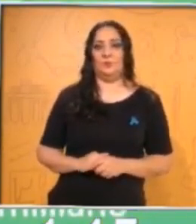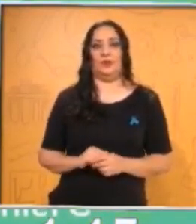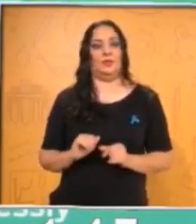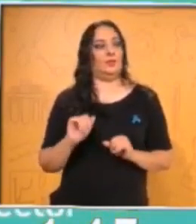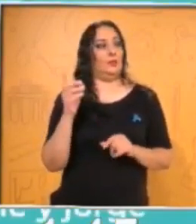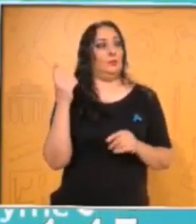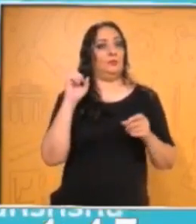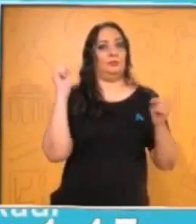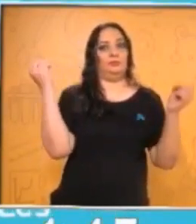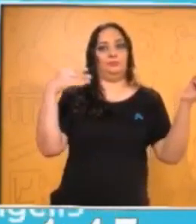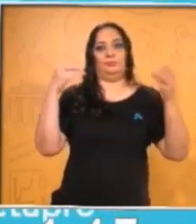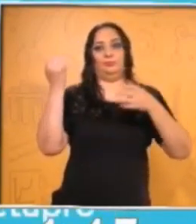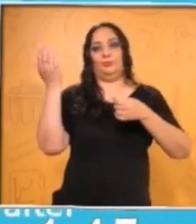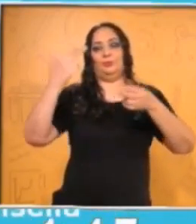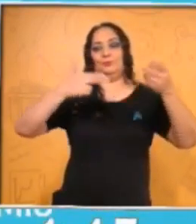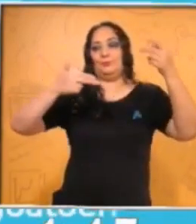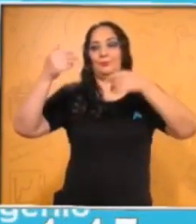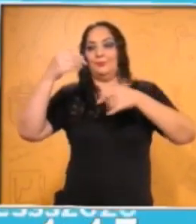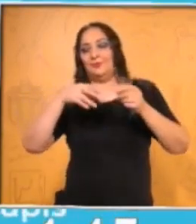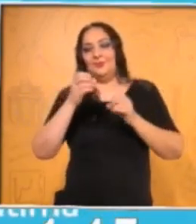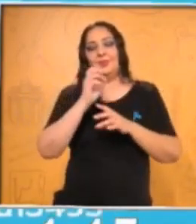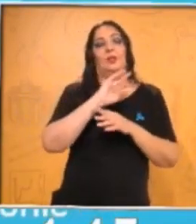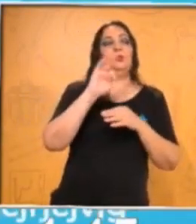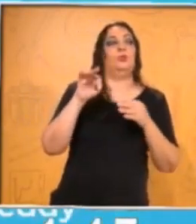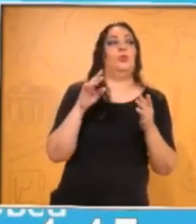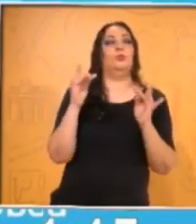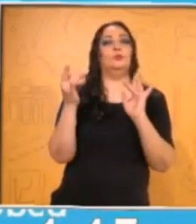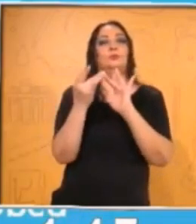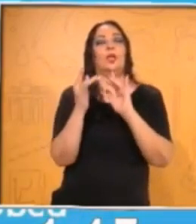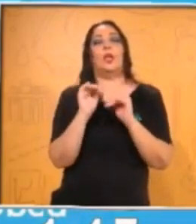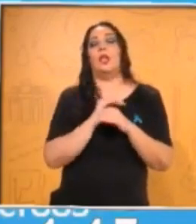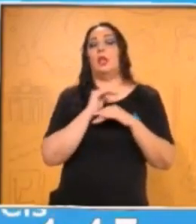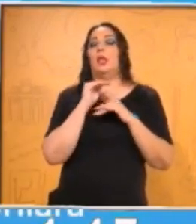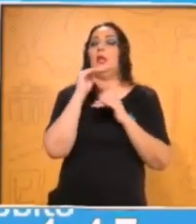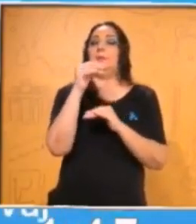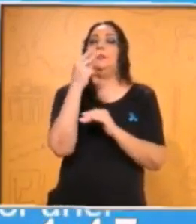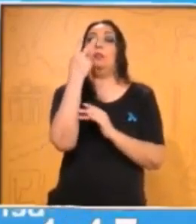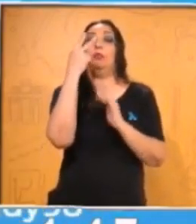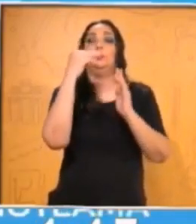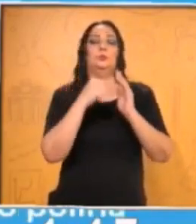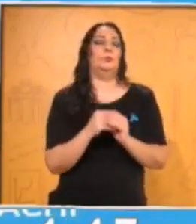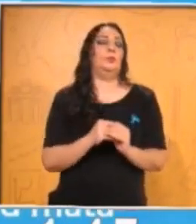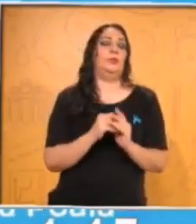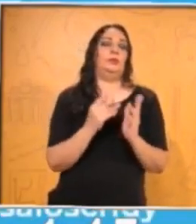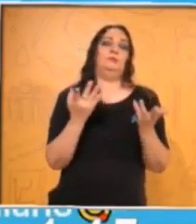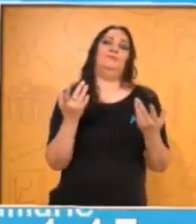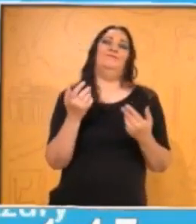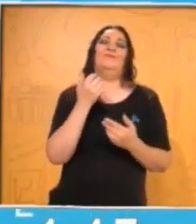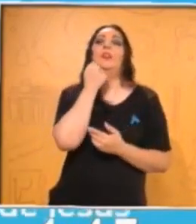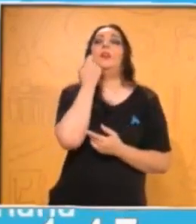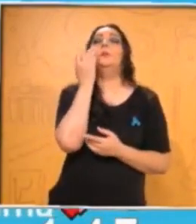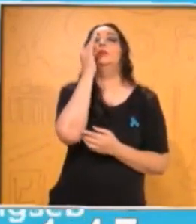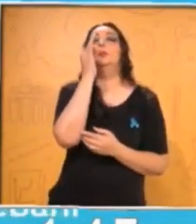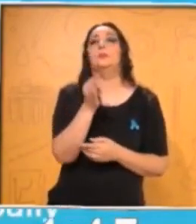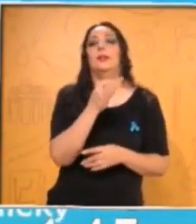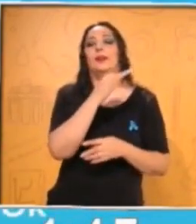Ahí ya empiezan a llover todos los que se están conectando. Acuérdense, el límite es 2,000. Nosotros quisiéramos aceptar a todos, a